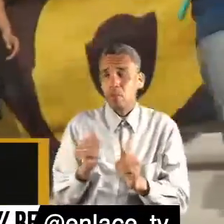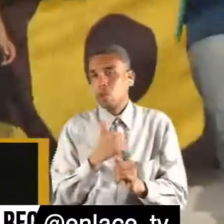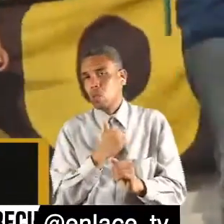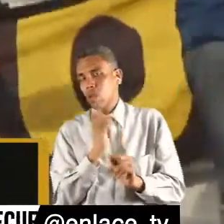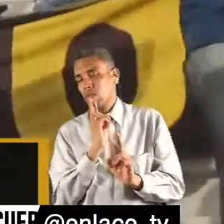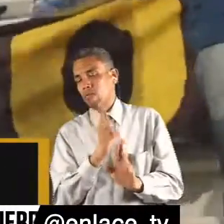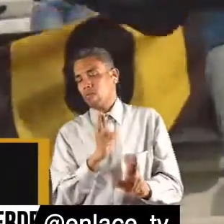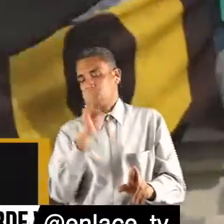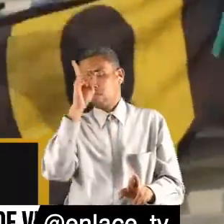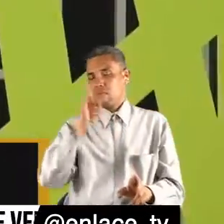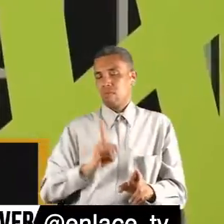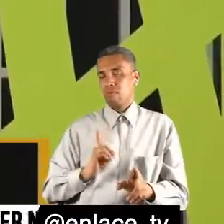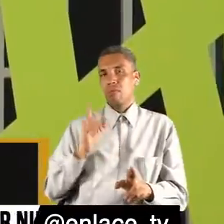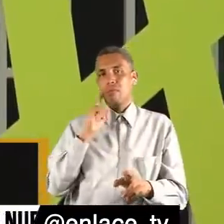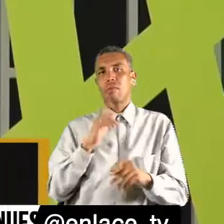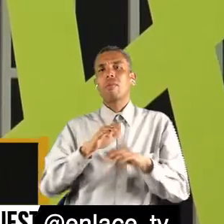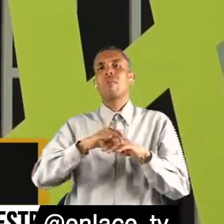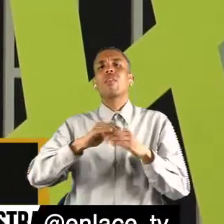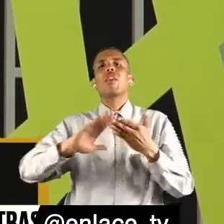un mensaje a la hinchada.